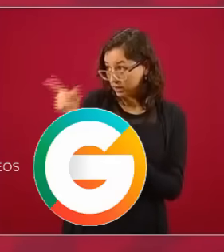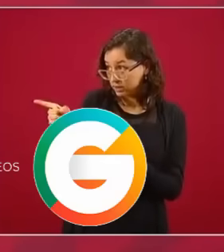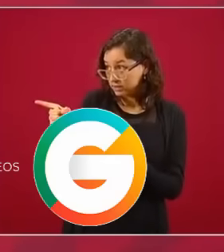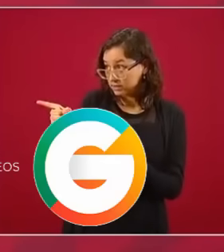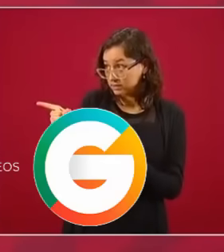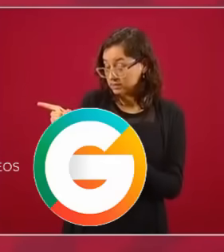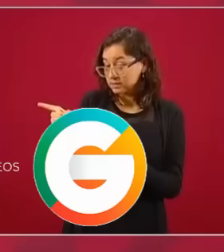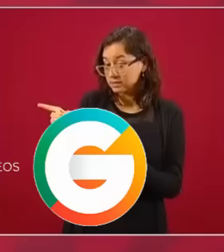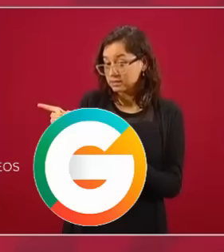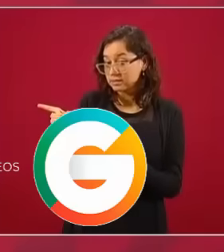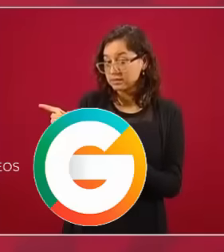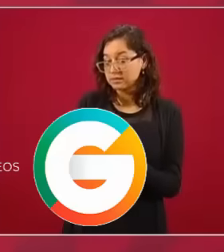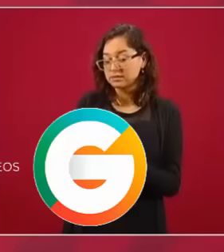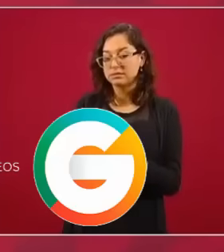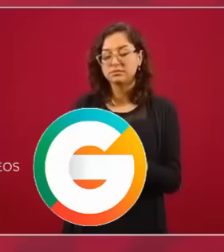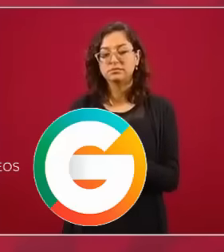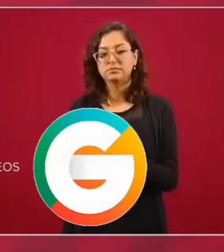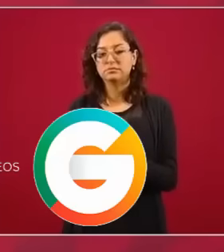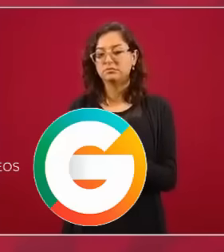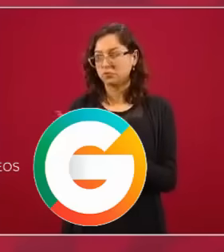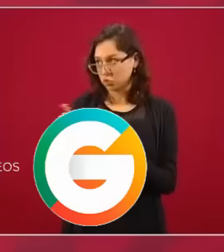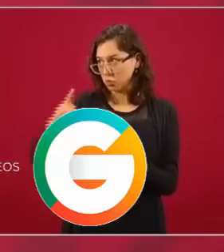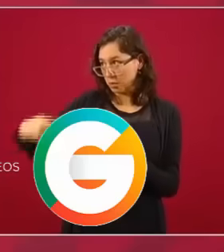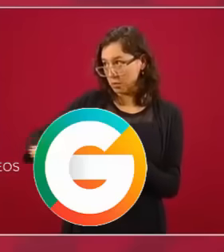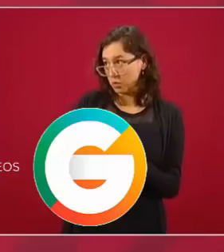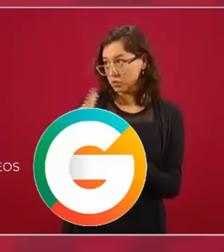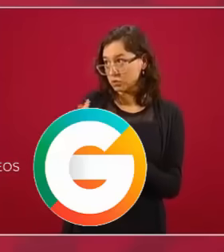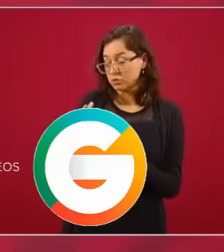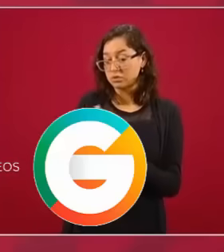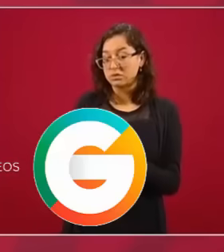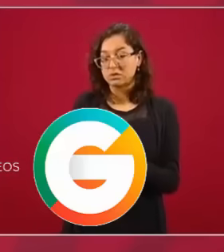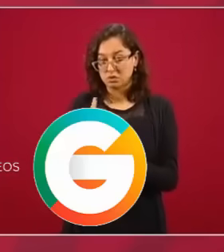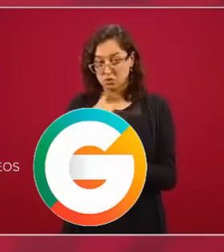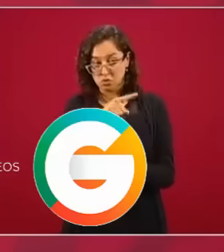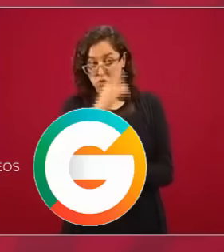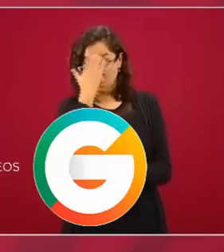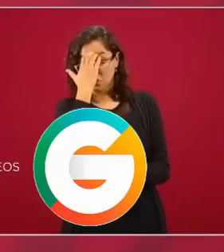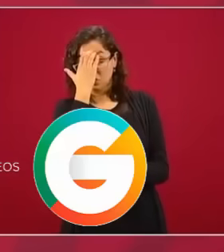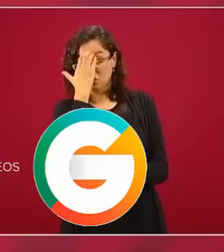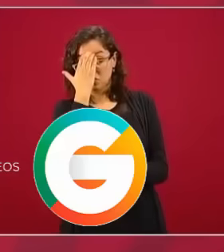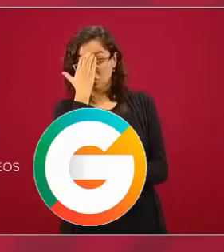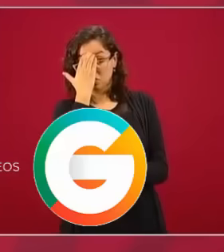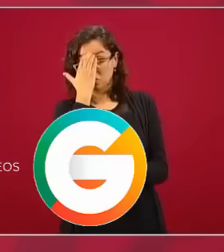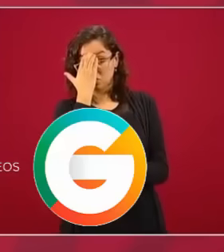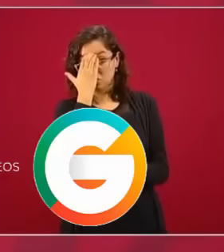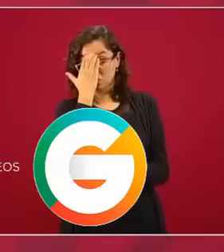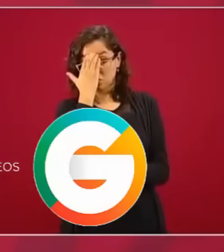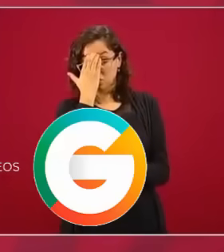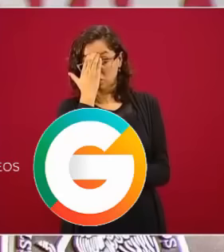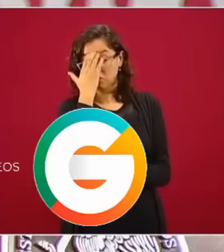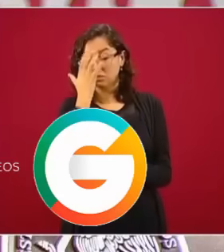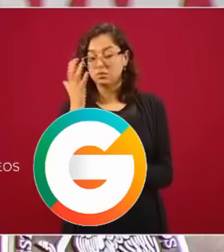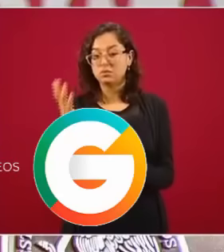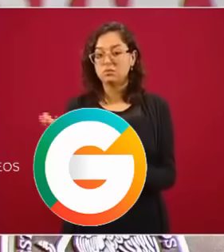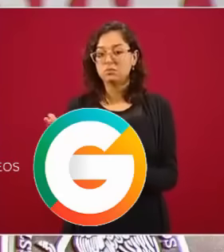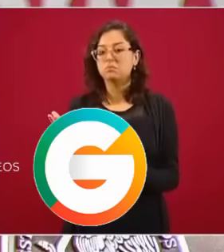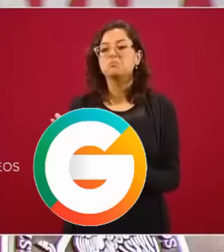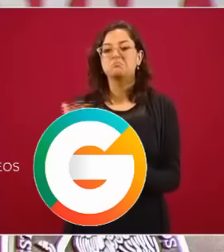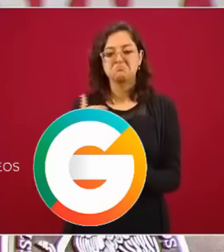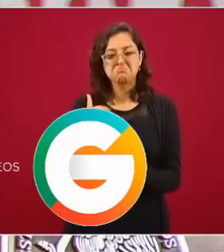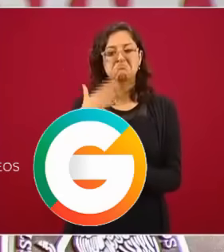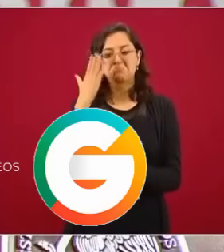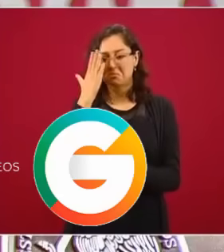¿Te acuerdas que me preguntaste por ellos, que si los conocía? Y dice, y no se me